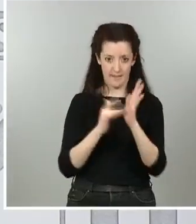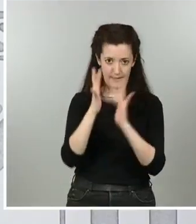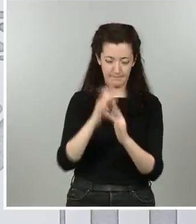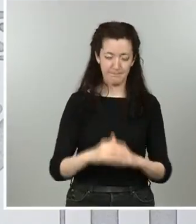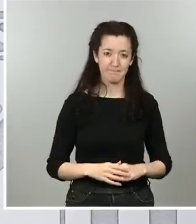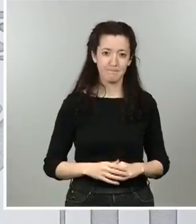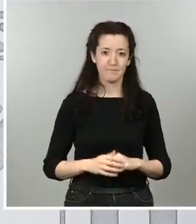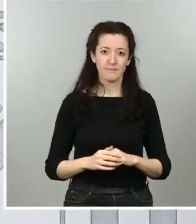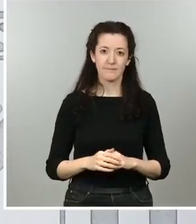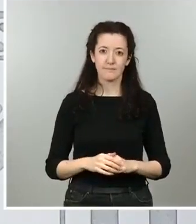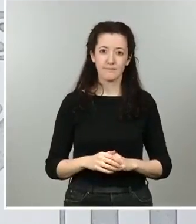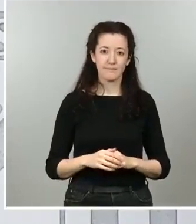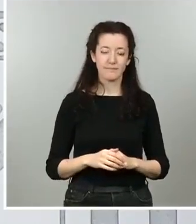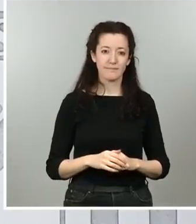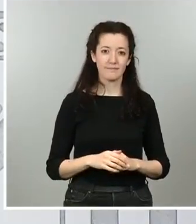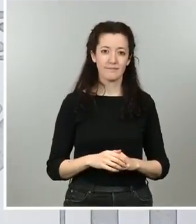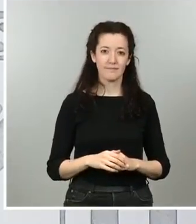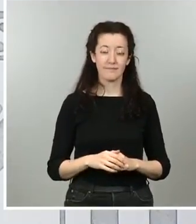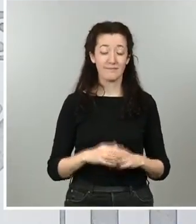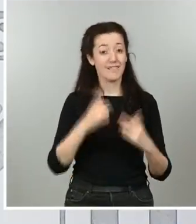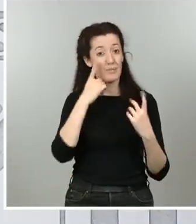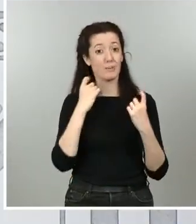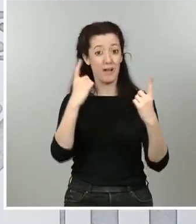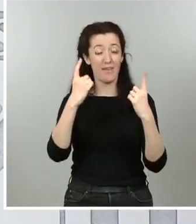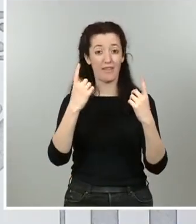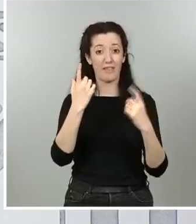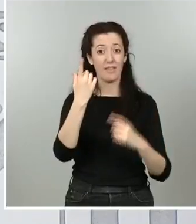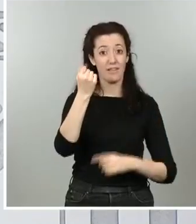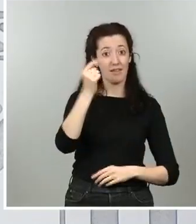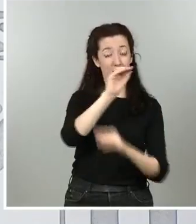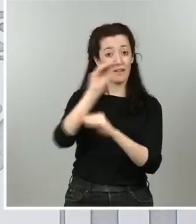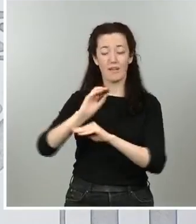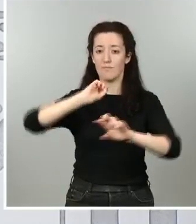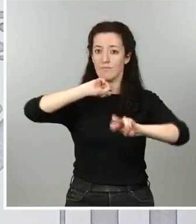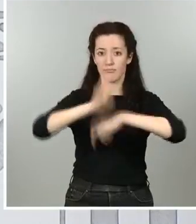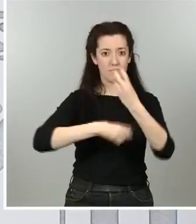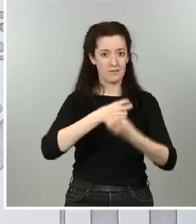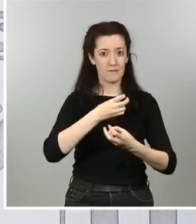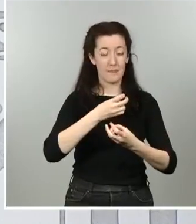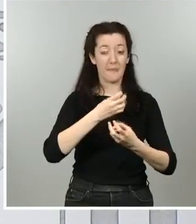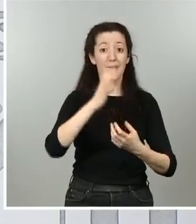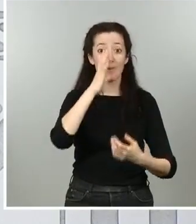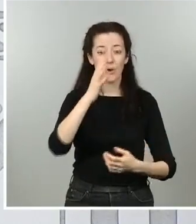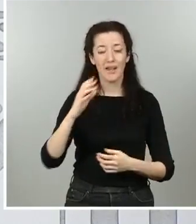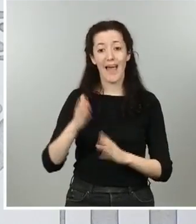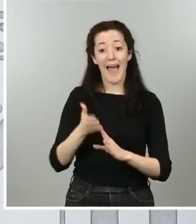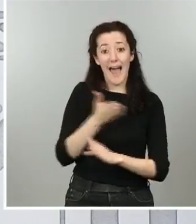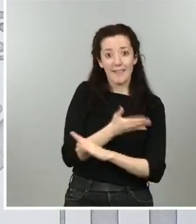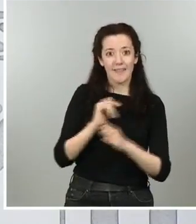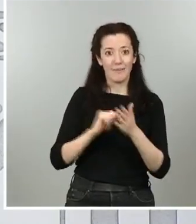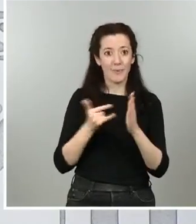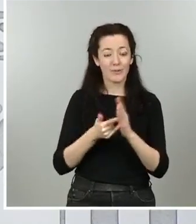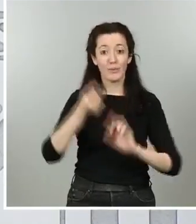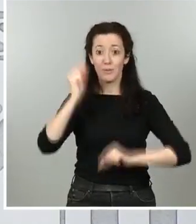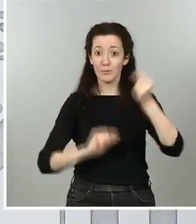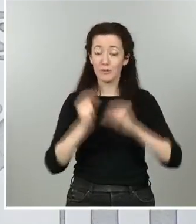vez que se actualizan estas entregas a cuenta sin ni siquiera haber aprobado el anteproyecto de presupuestos generales